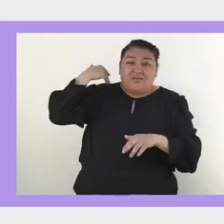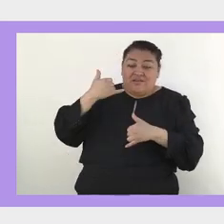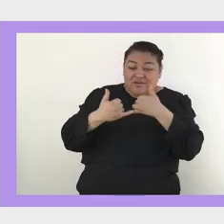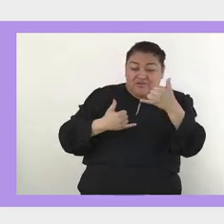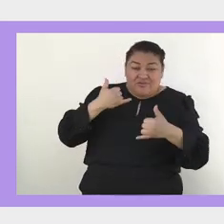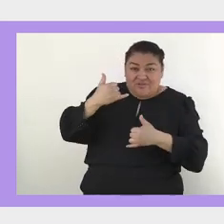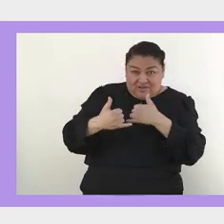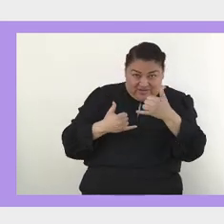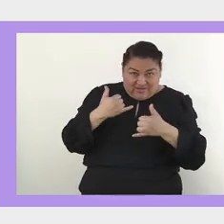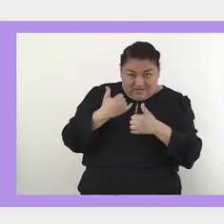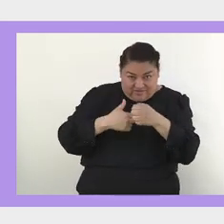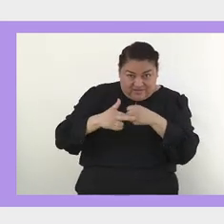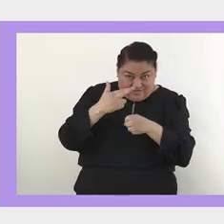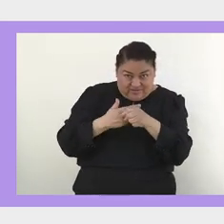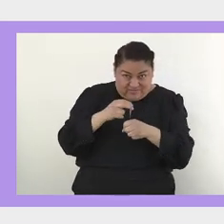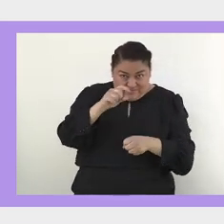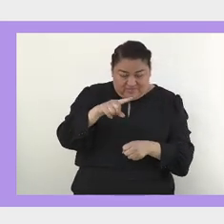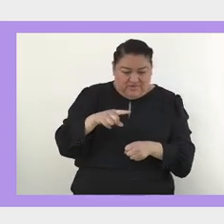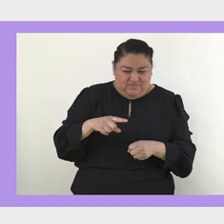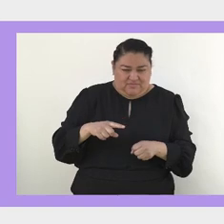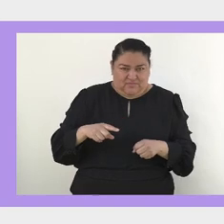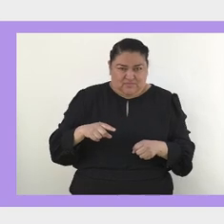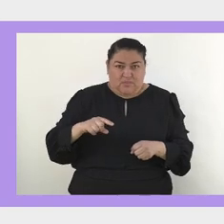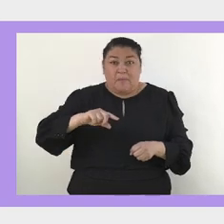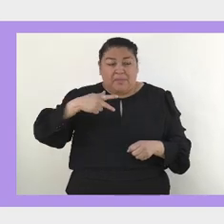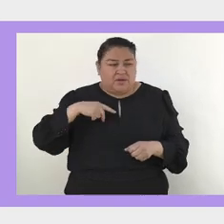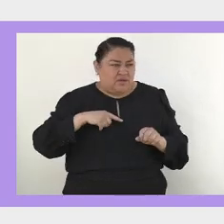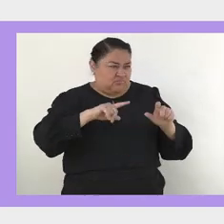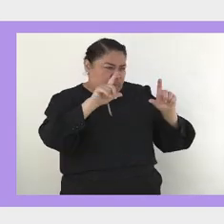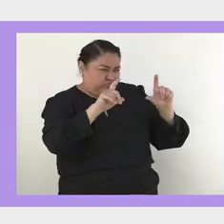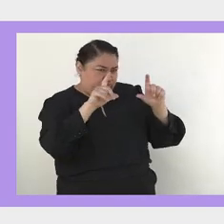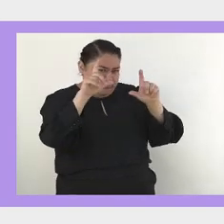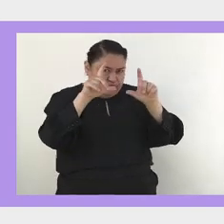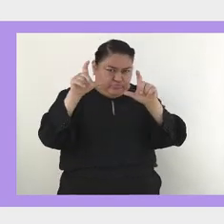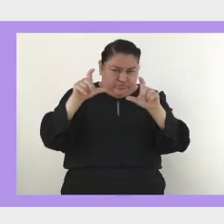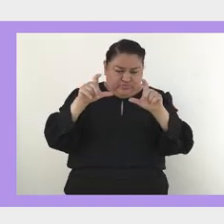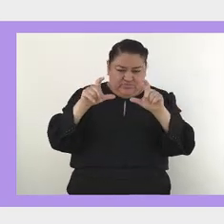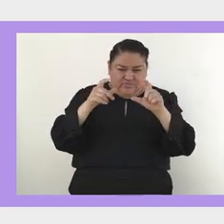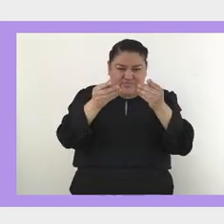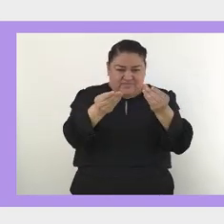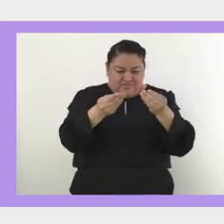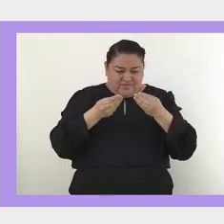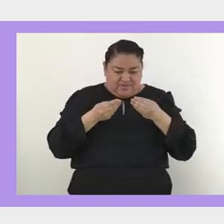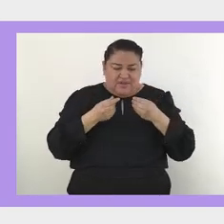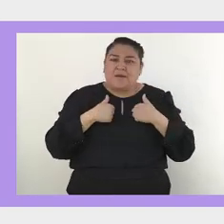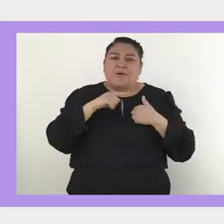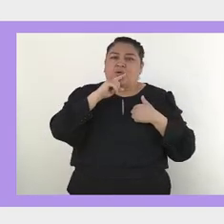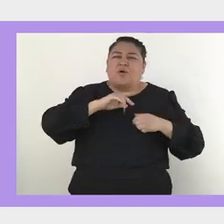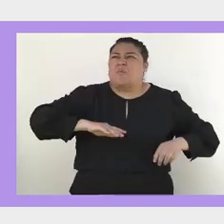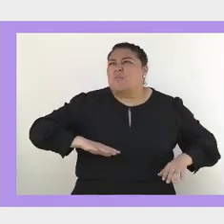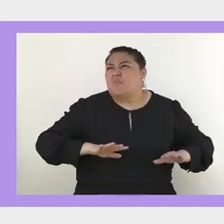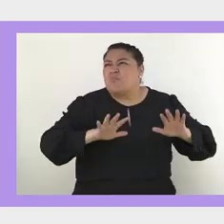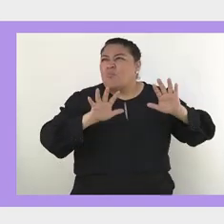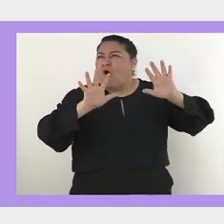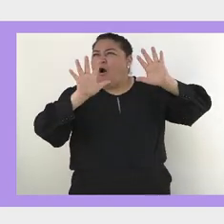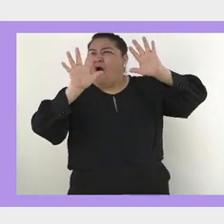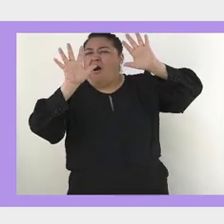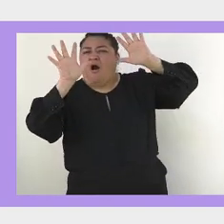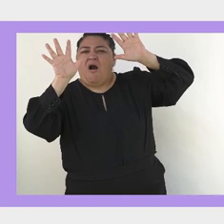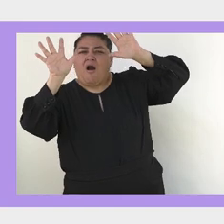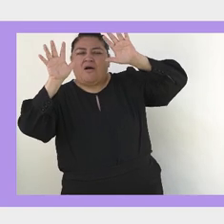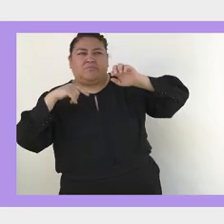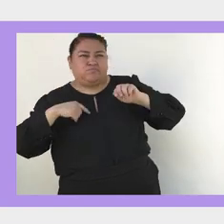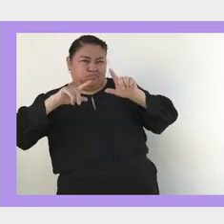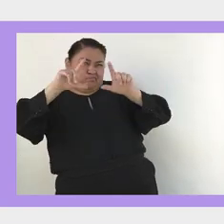esta parte de perdón esta parte de de poder tener una foto por ejemplo yo soy portera volando o sea fue súper difícil